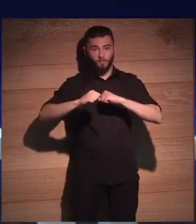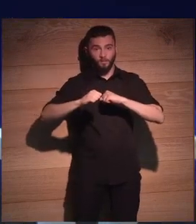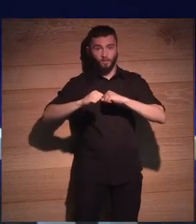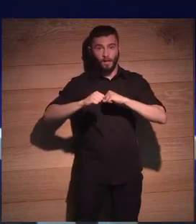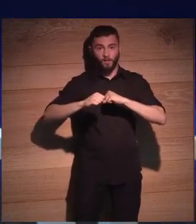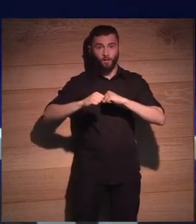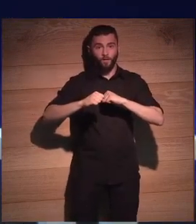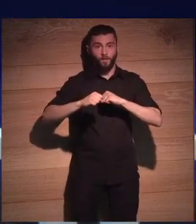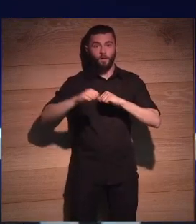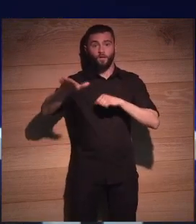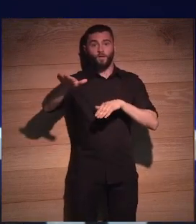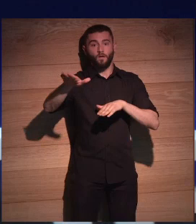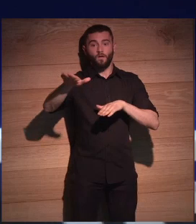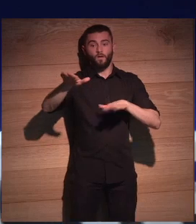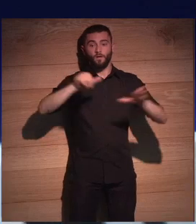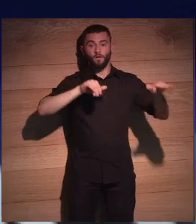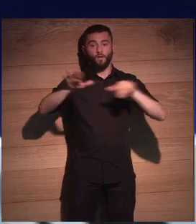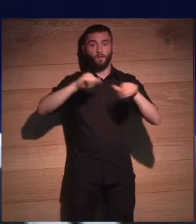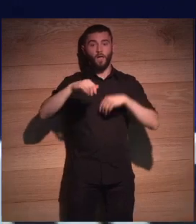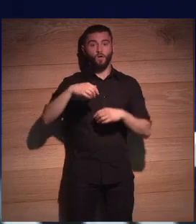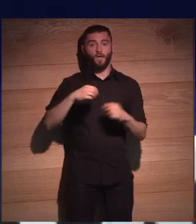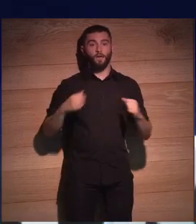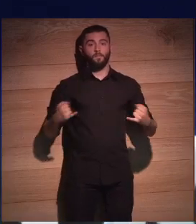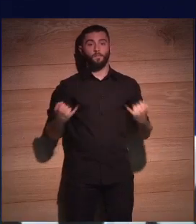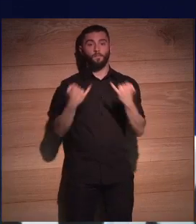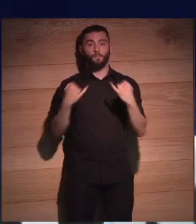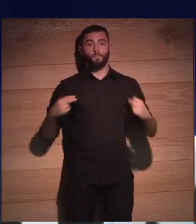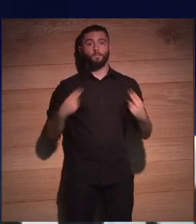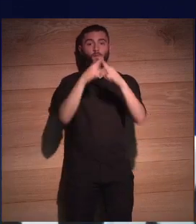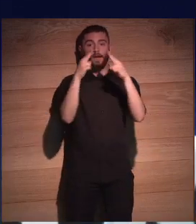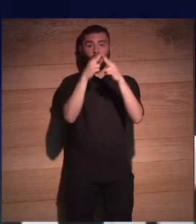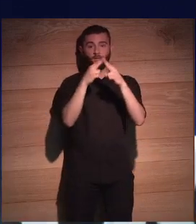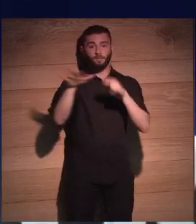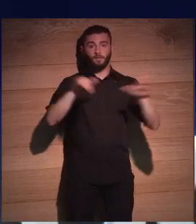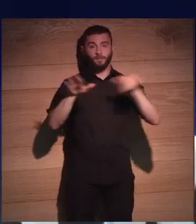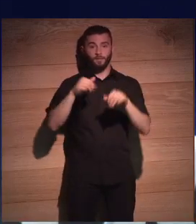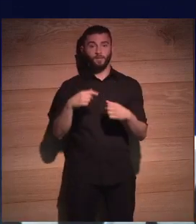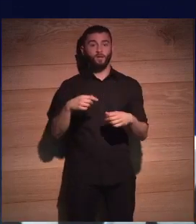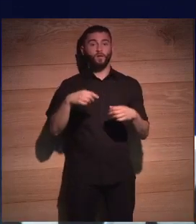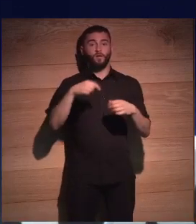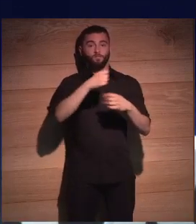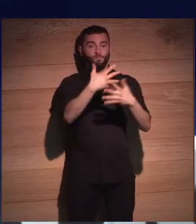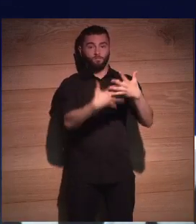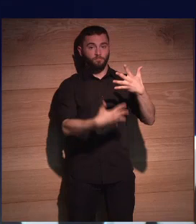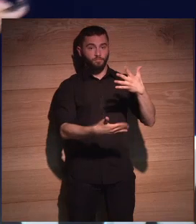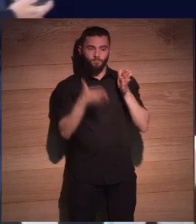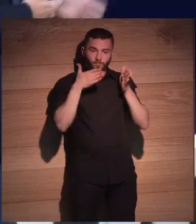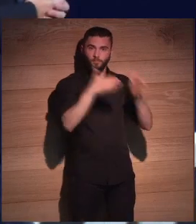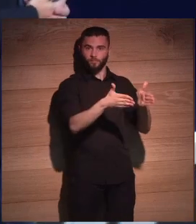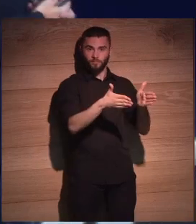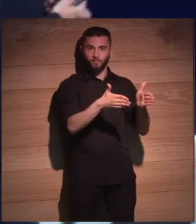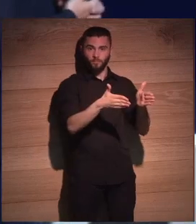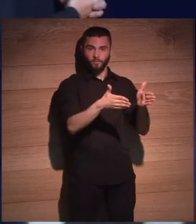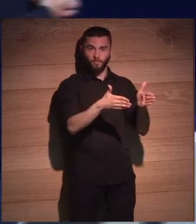un llamado, que lo llamaron el llamado de Christchurch en París, donde básicamente se basaba en estos puntos. Nosotros estuvimos